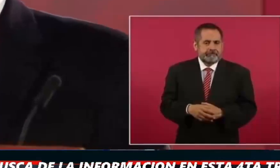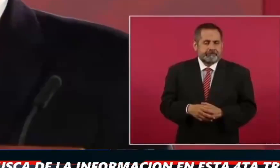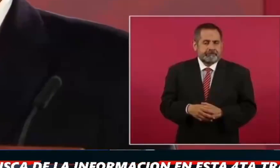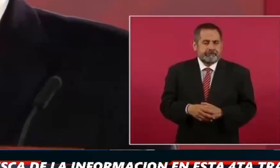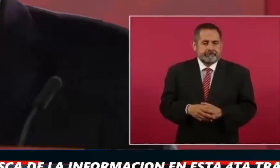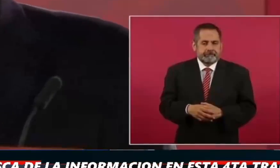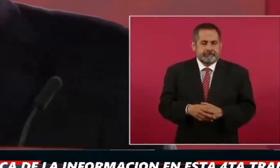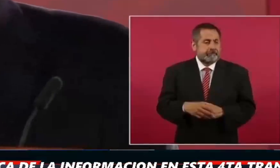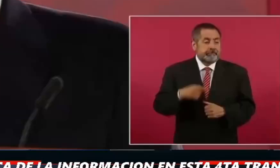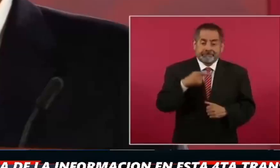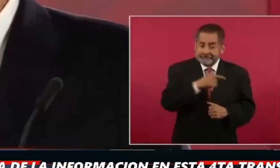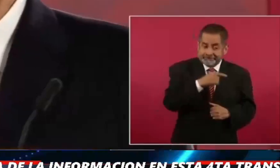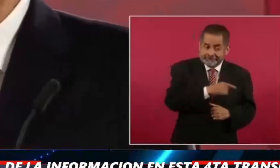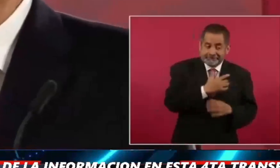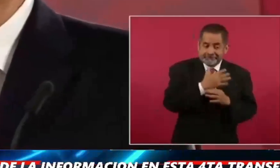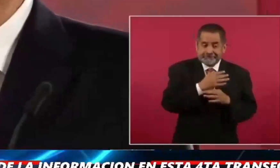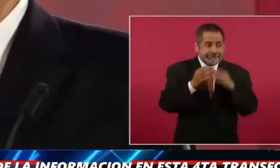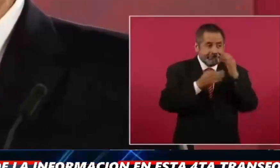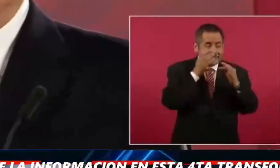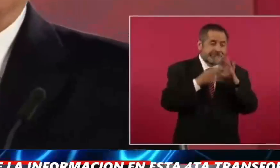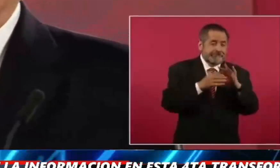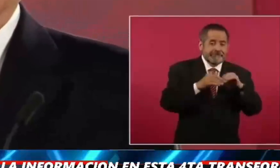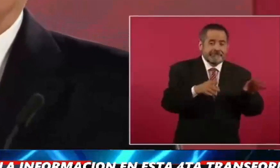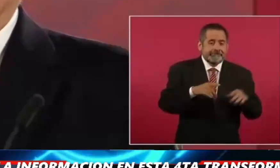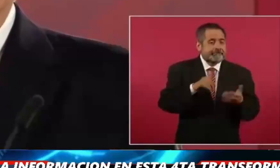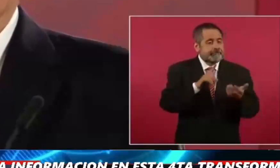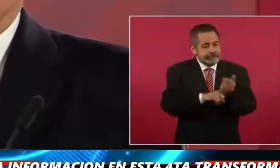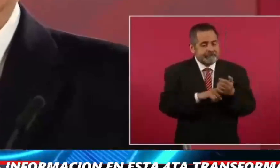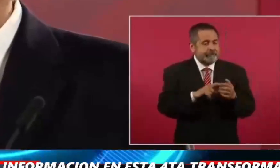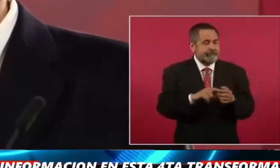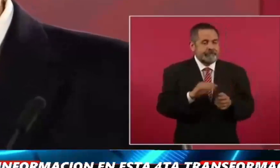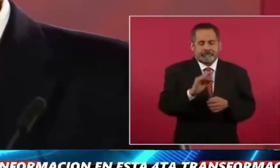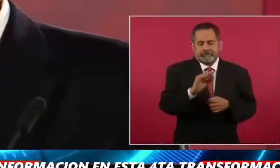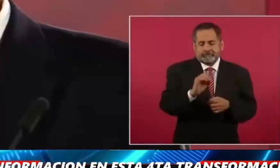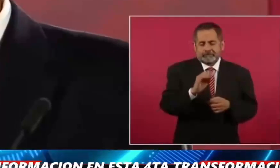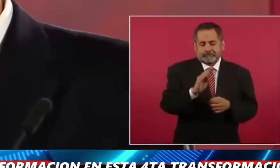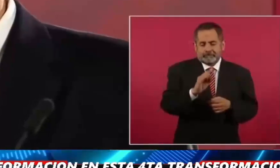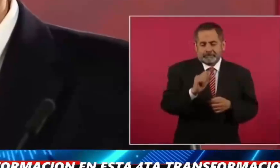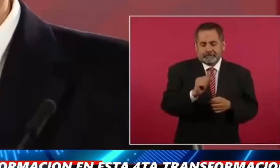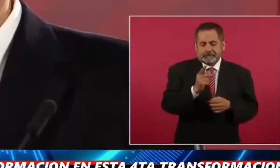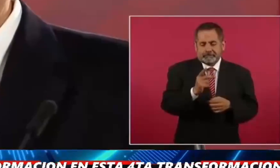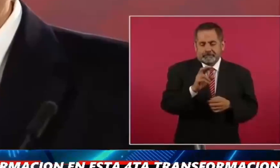Él era un promotor de que se convirtieran las deudas